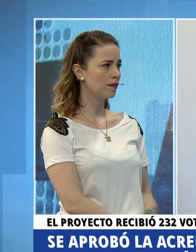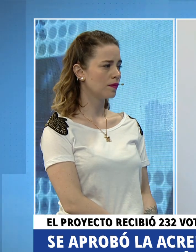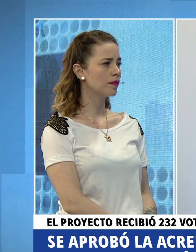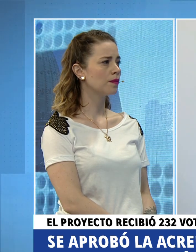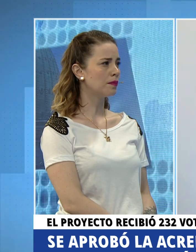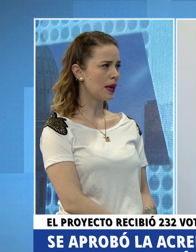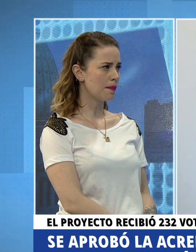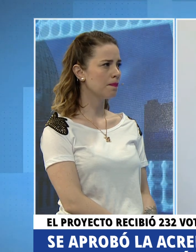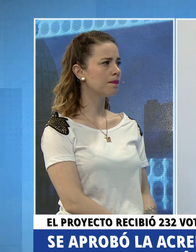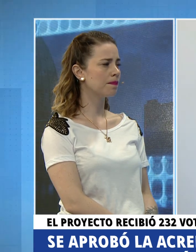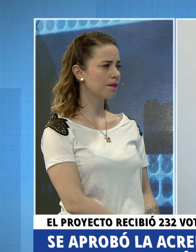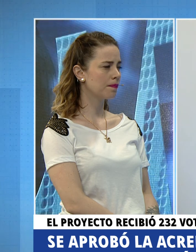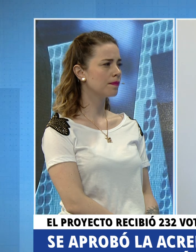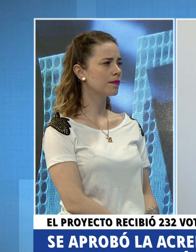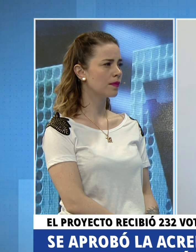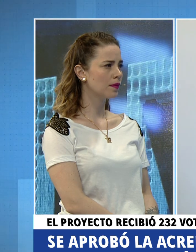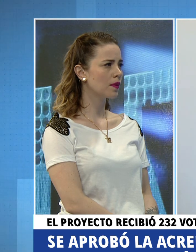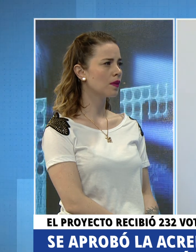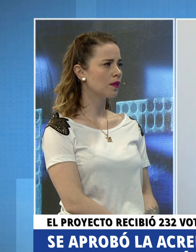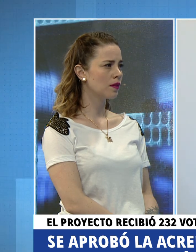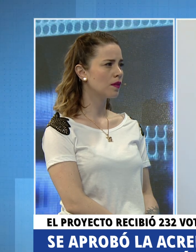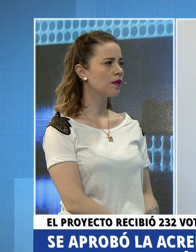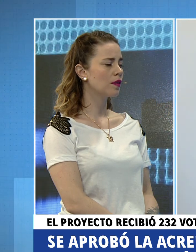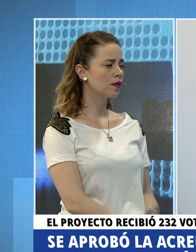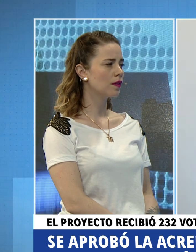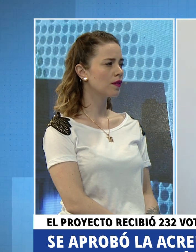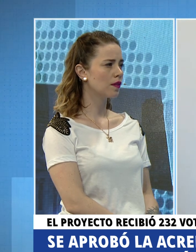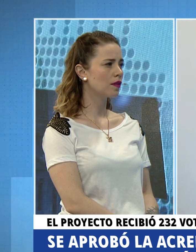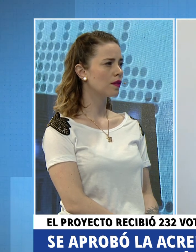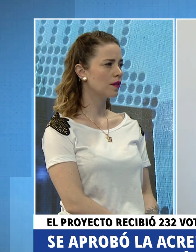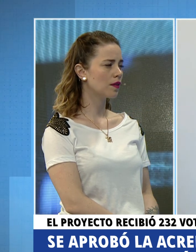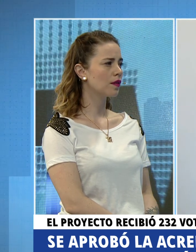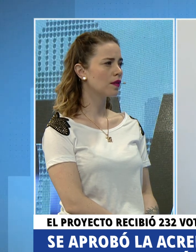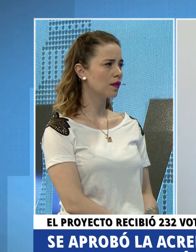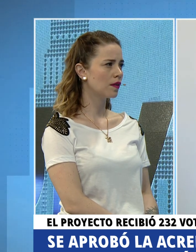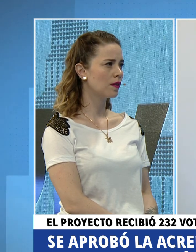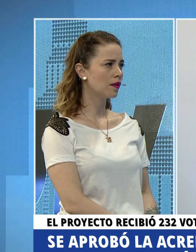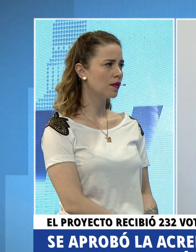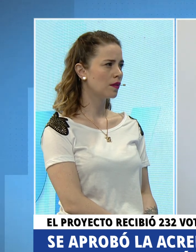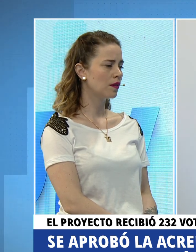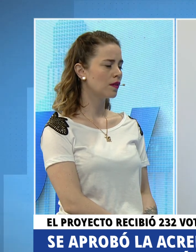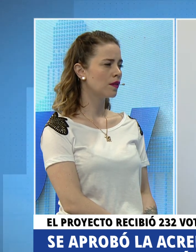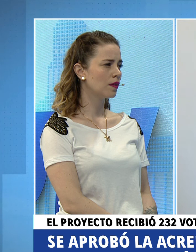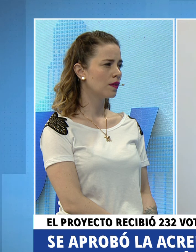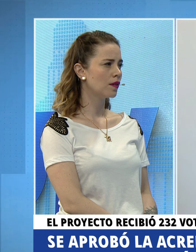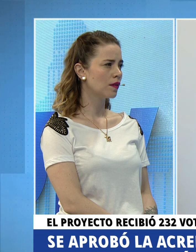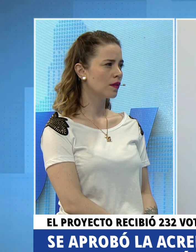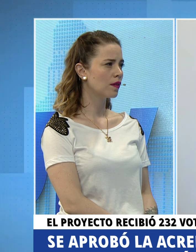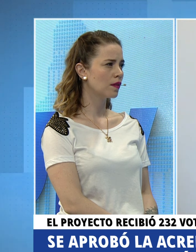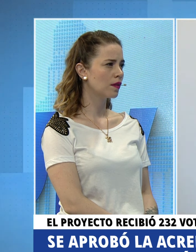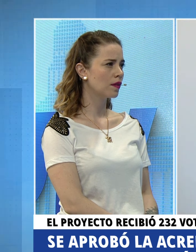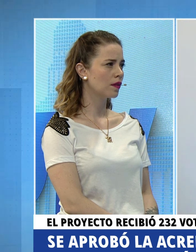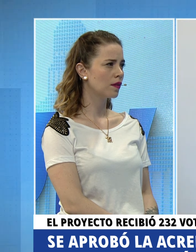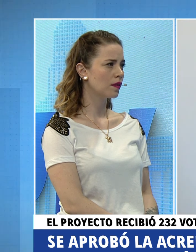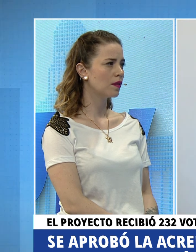media sanción. Bien. También obtuvo media sanción otra iniciativa para garantizar la continuidad